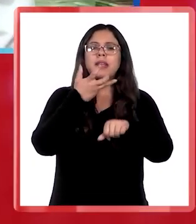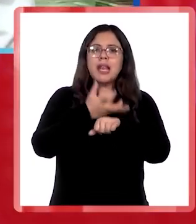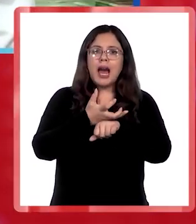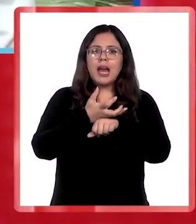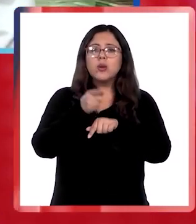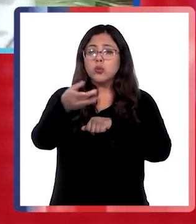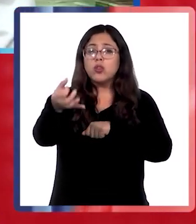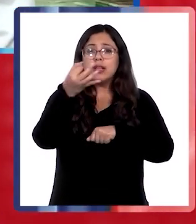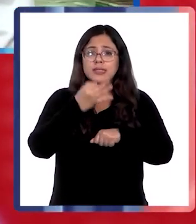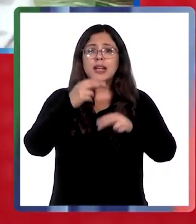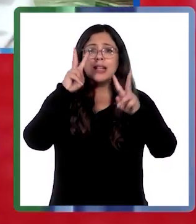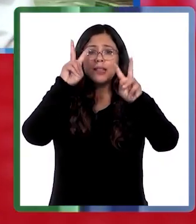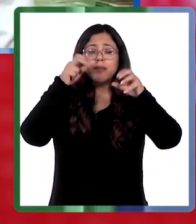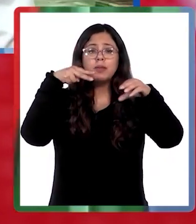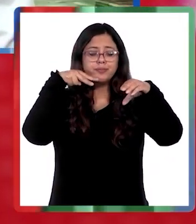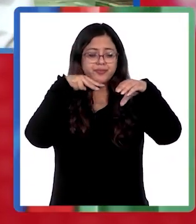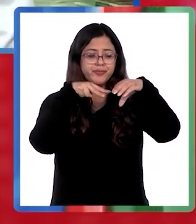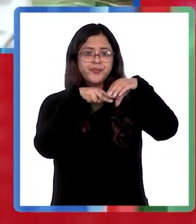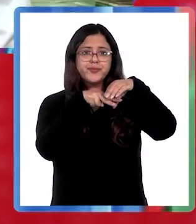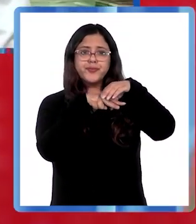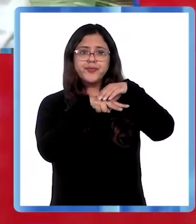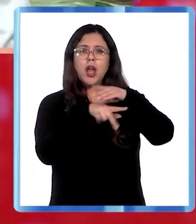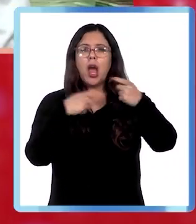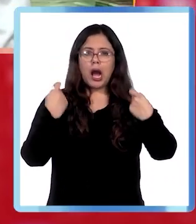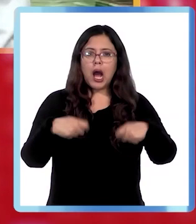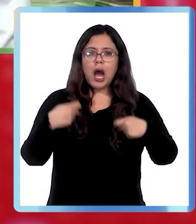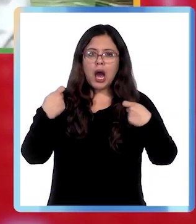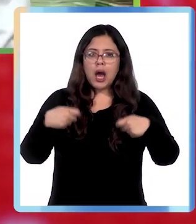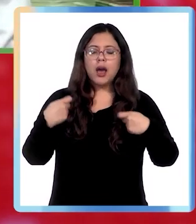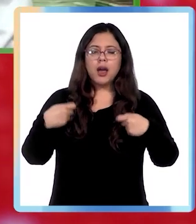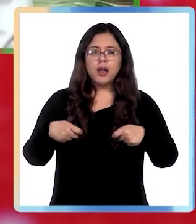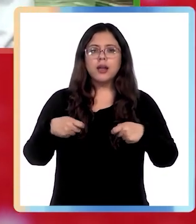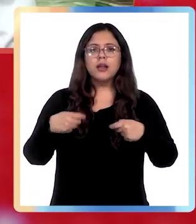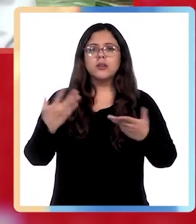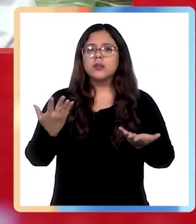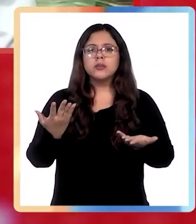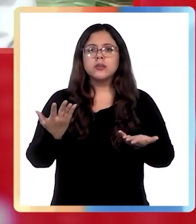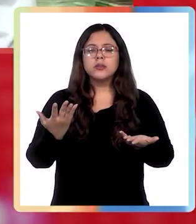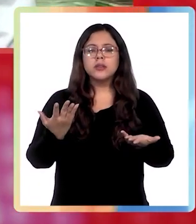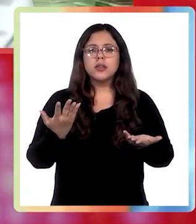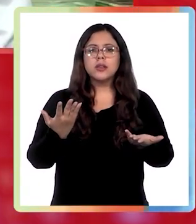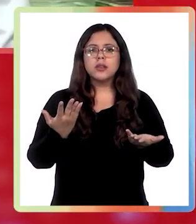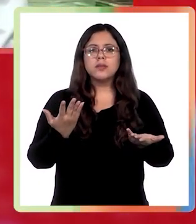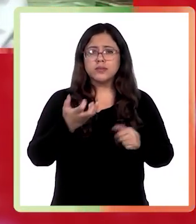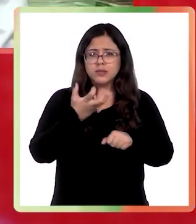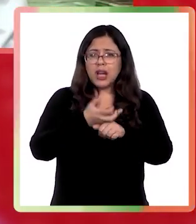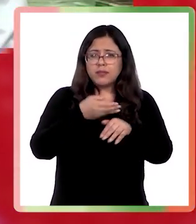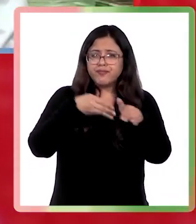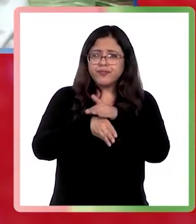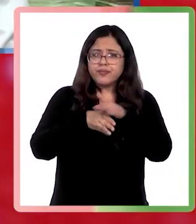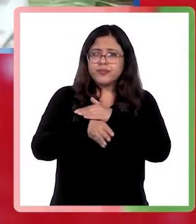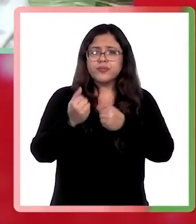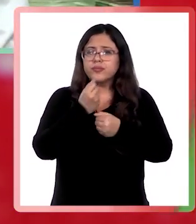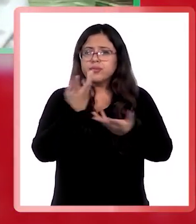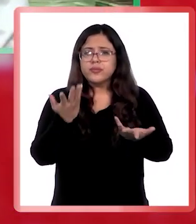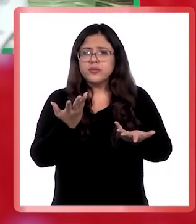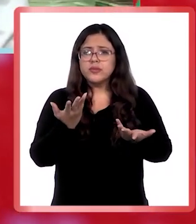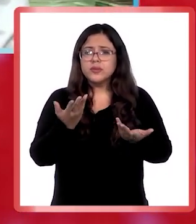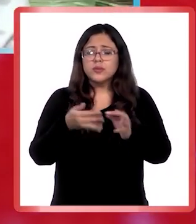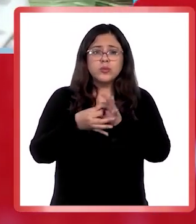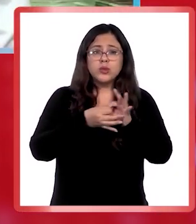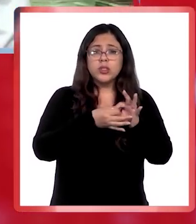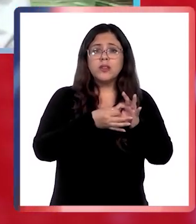la resonancia magnética, que aún es muy cara. Entonces, ¿cuánto es la accesibilidad? Porque dadas las cifras que son